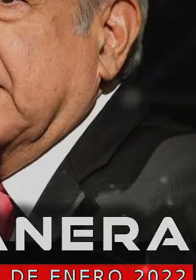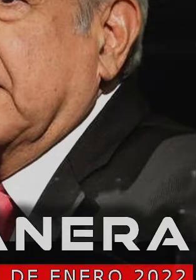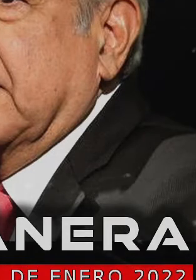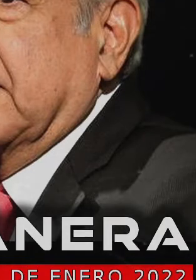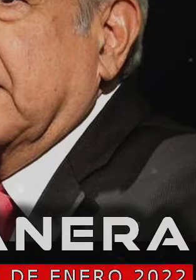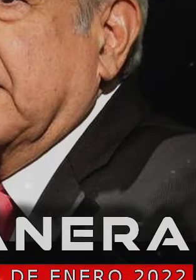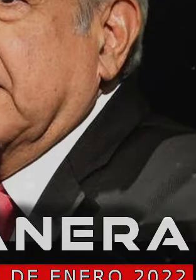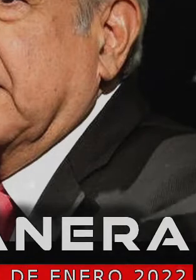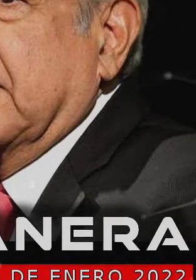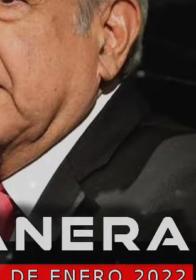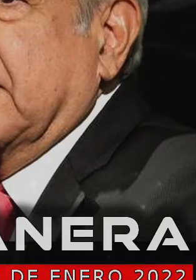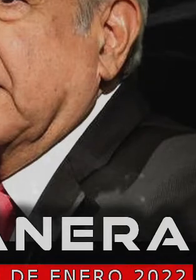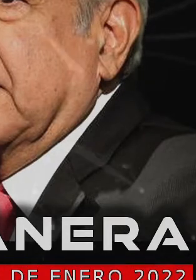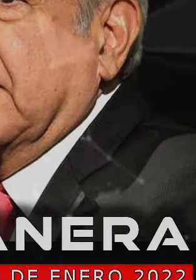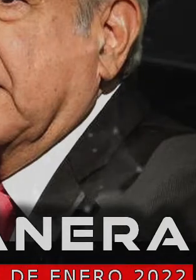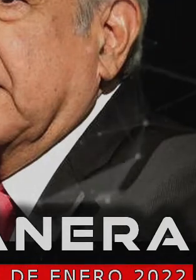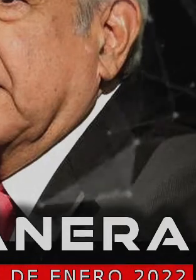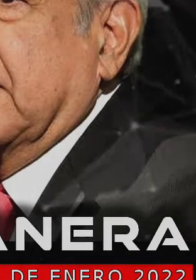nuestro canal.